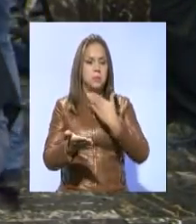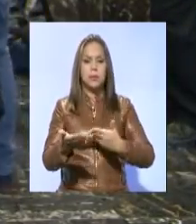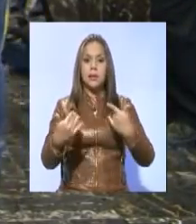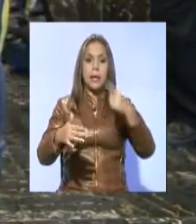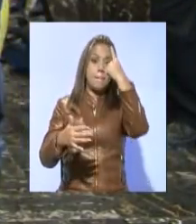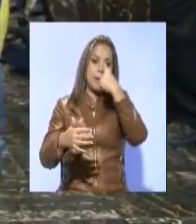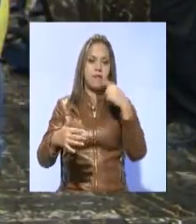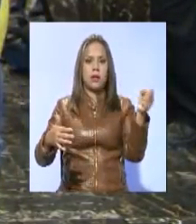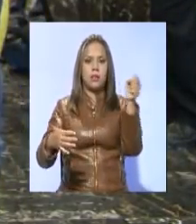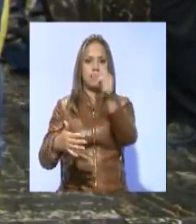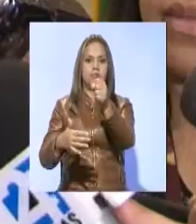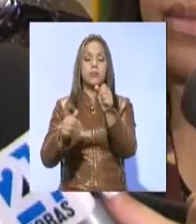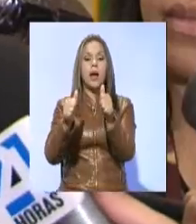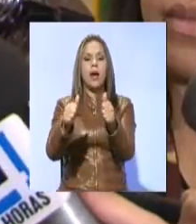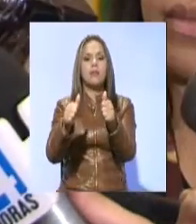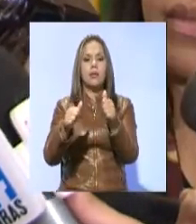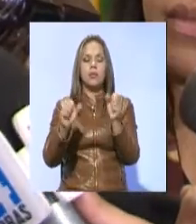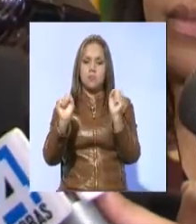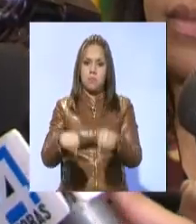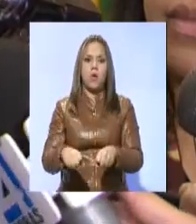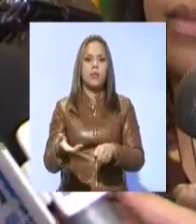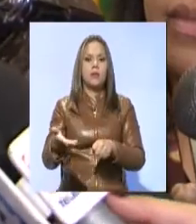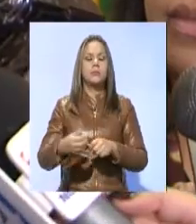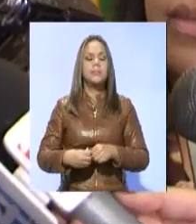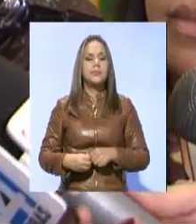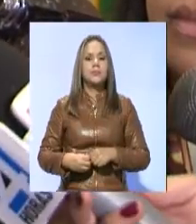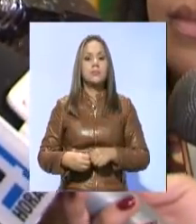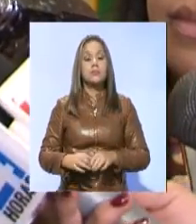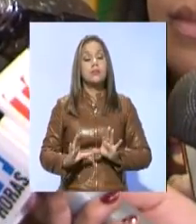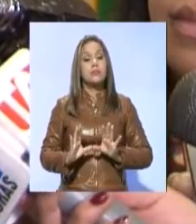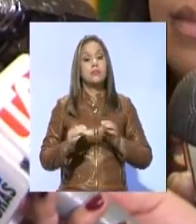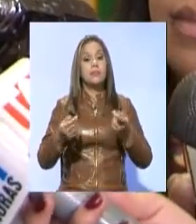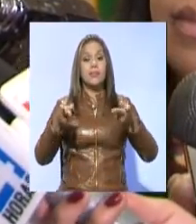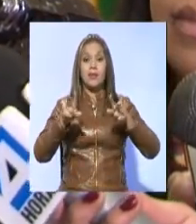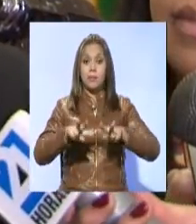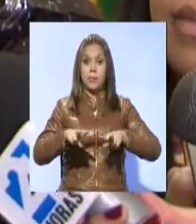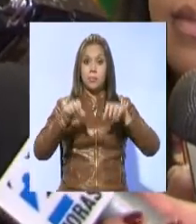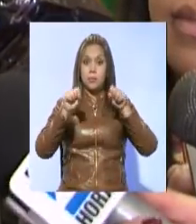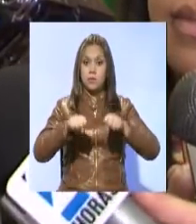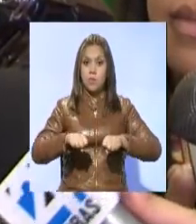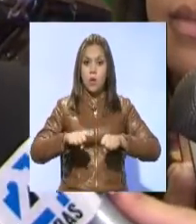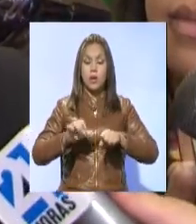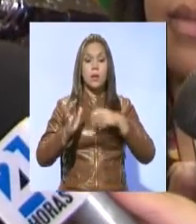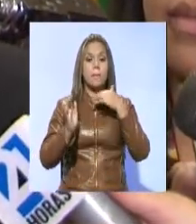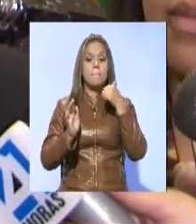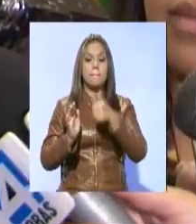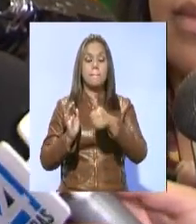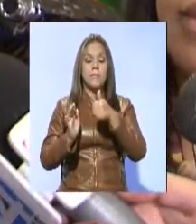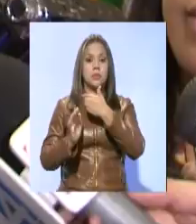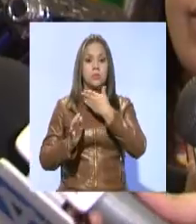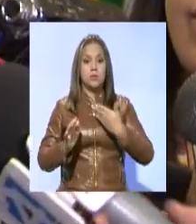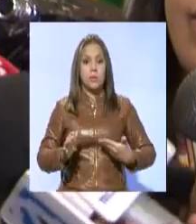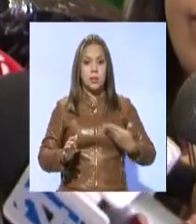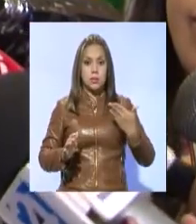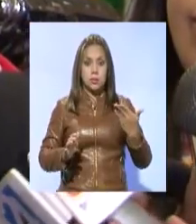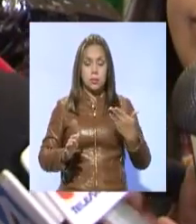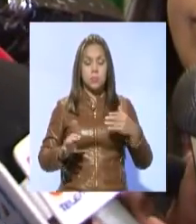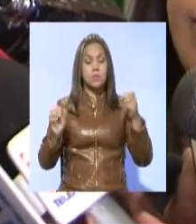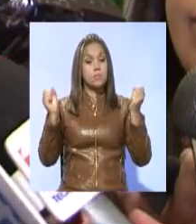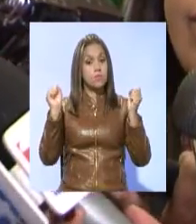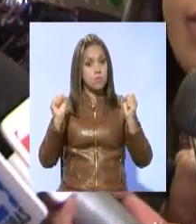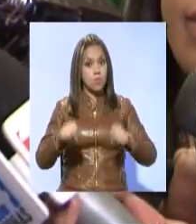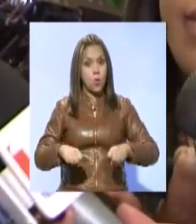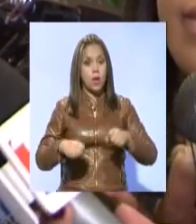al segundo mandatario. Sin embargo, también se puede interpretar que el propio presidente podría declarar